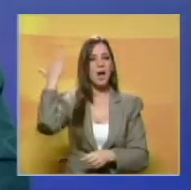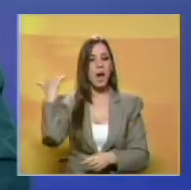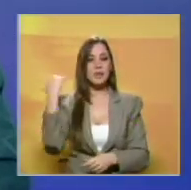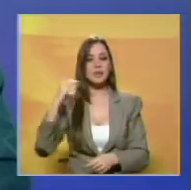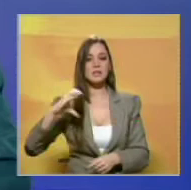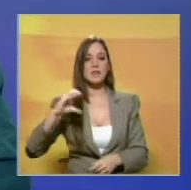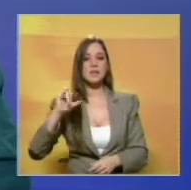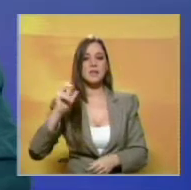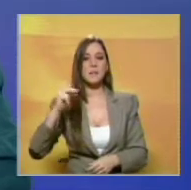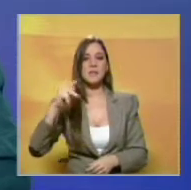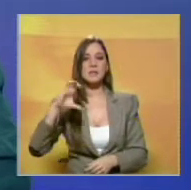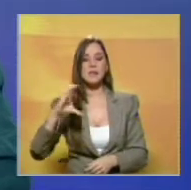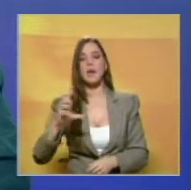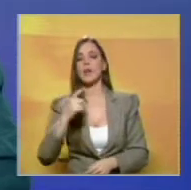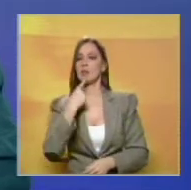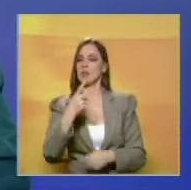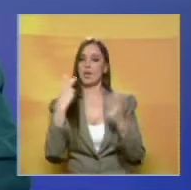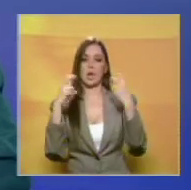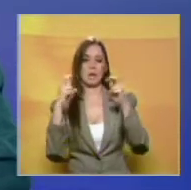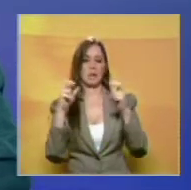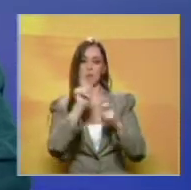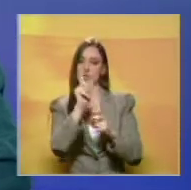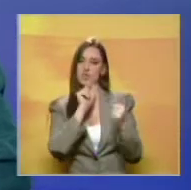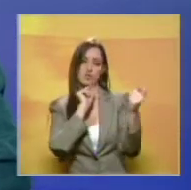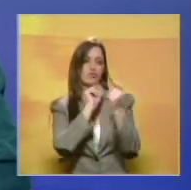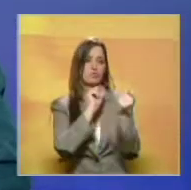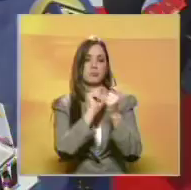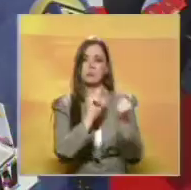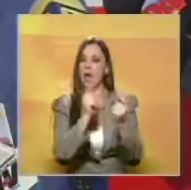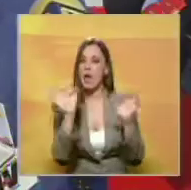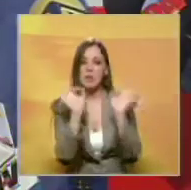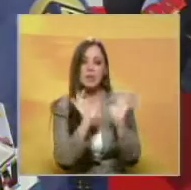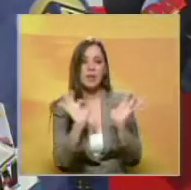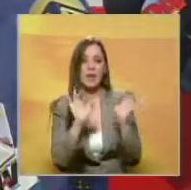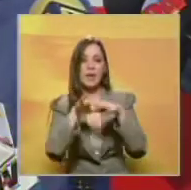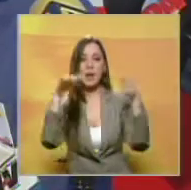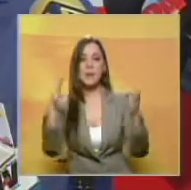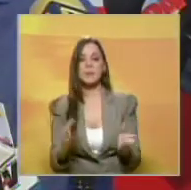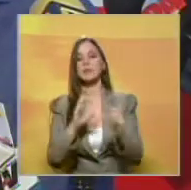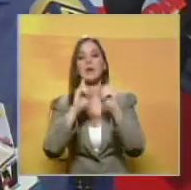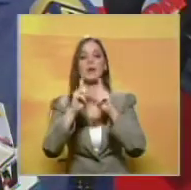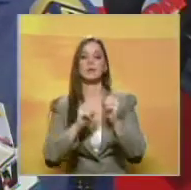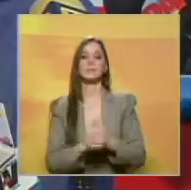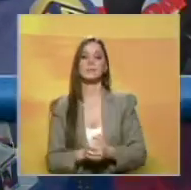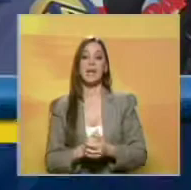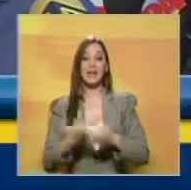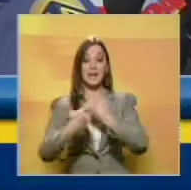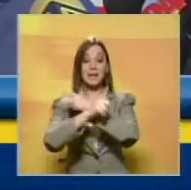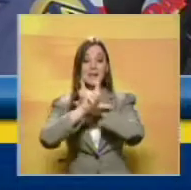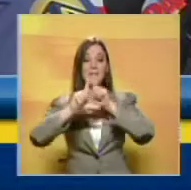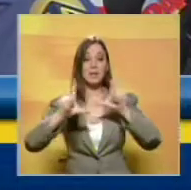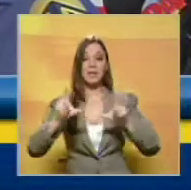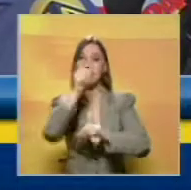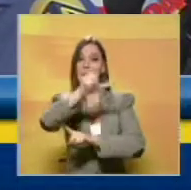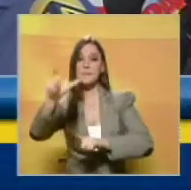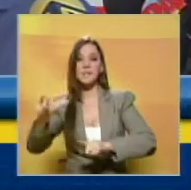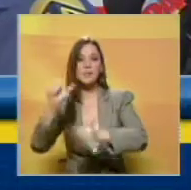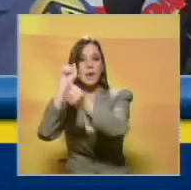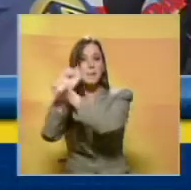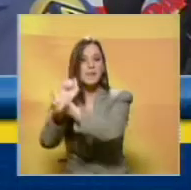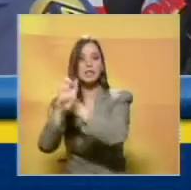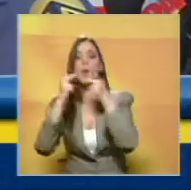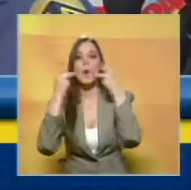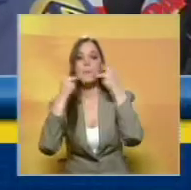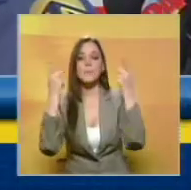políticos. Insiste que este tema no es debatido en las mesas de diálogo. La libertad de los presos políticos, eso no es lo que se ha estado